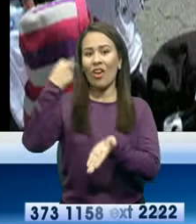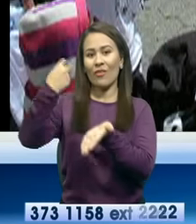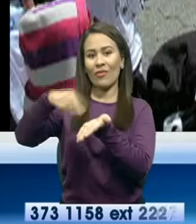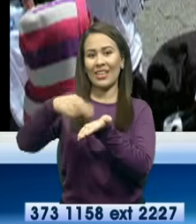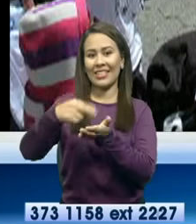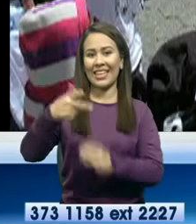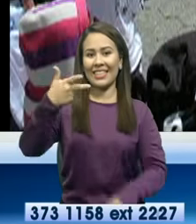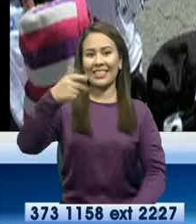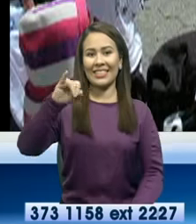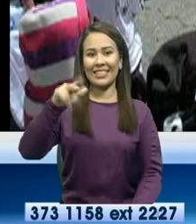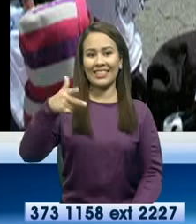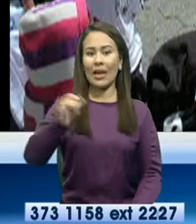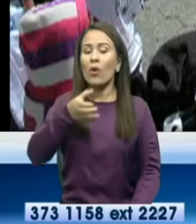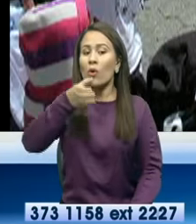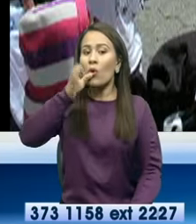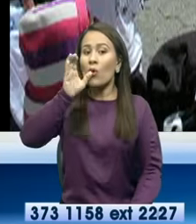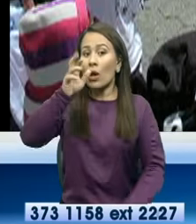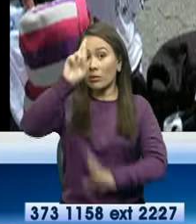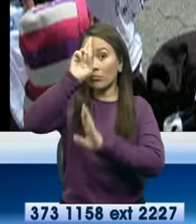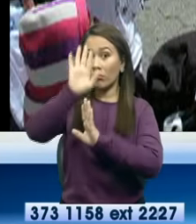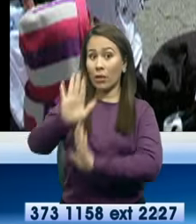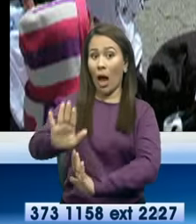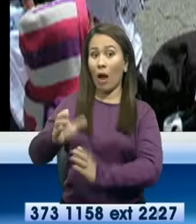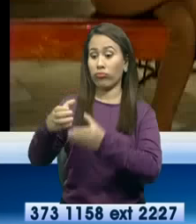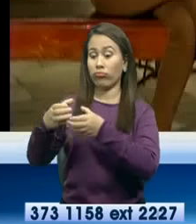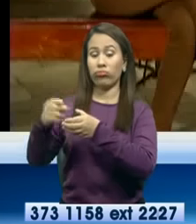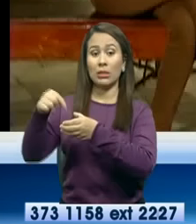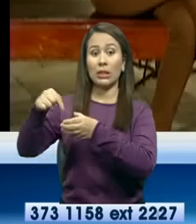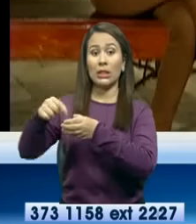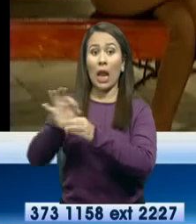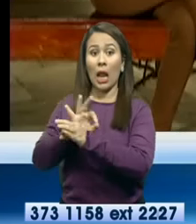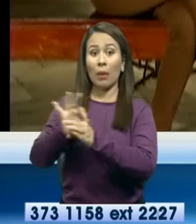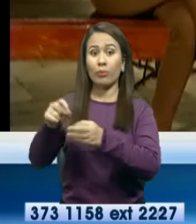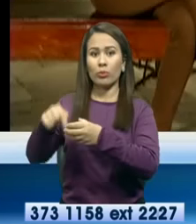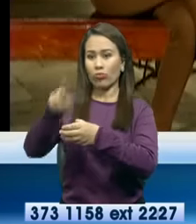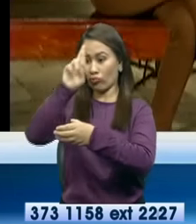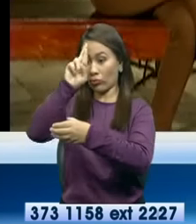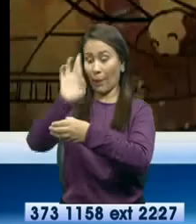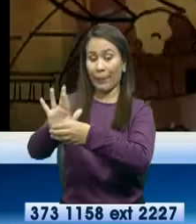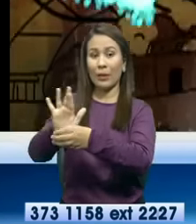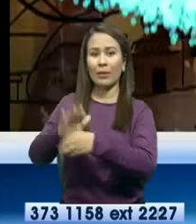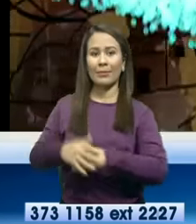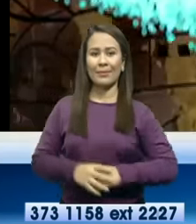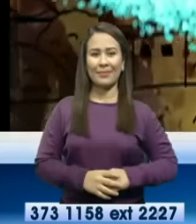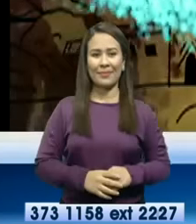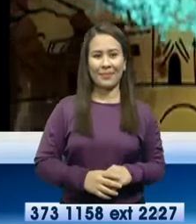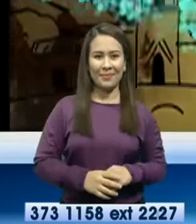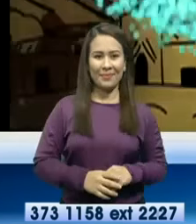esta bebida sagrada que en septiembre se celebra las fiestas de jora acá en Cotacachi.